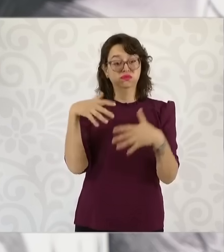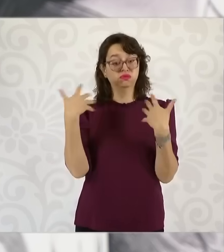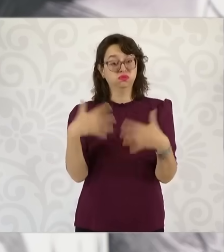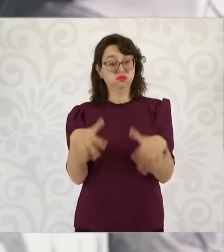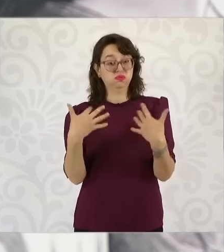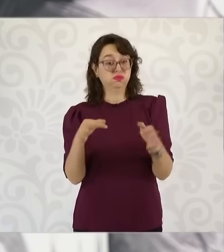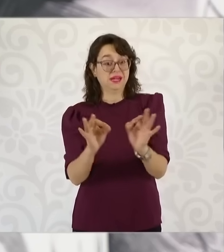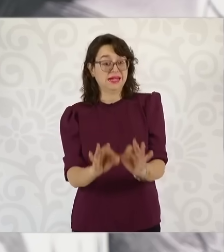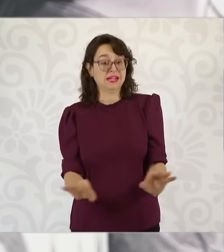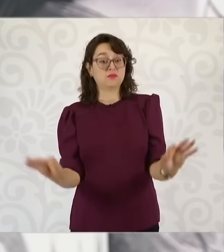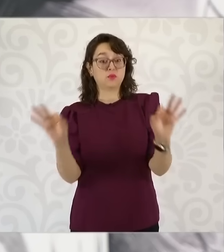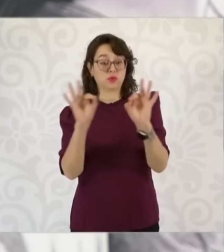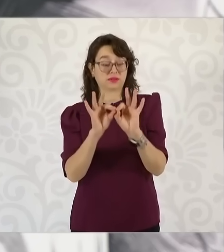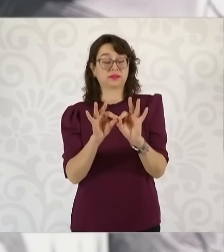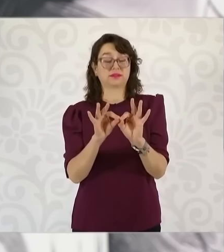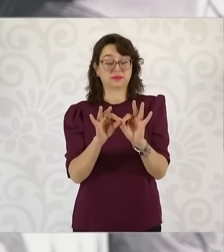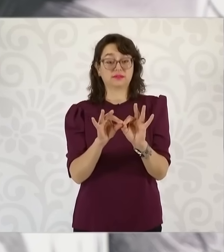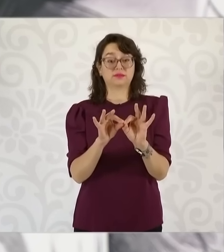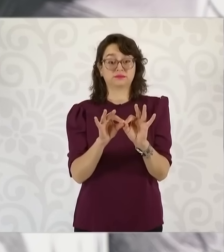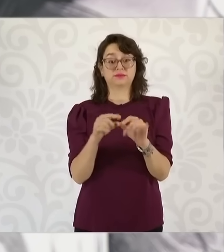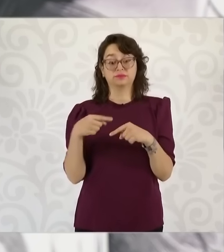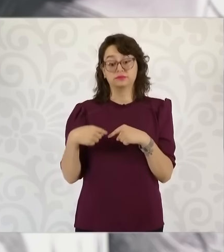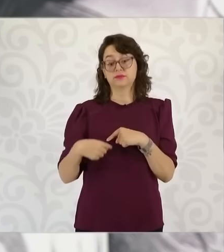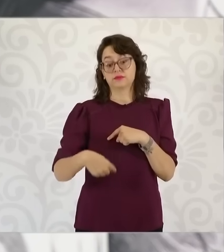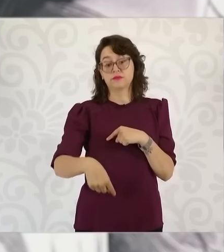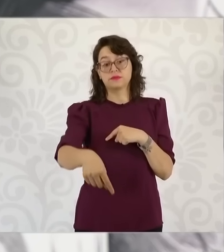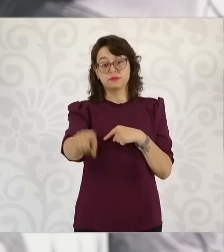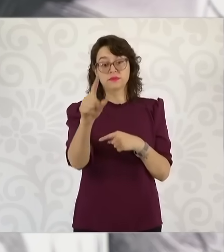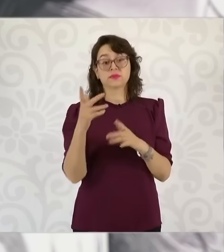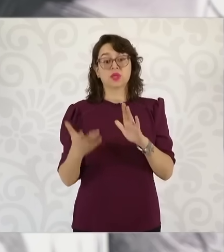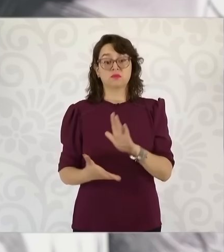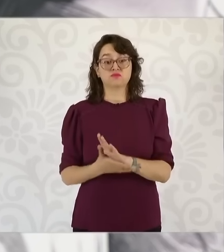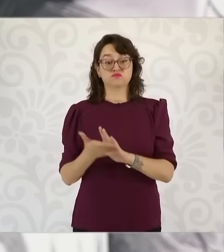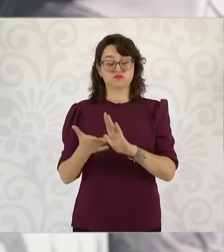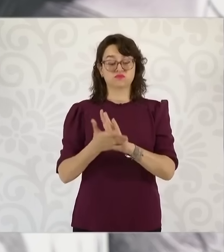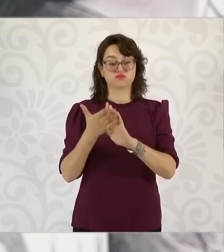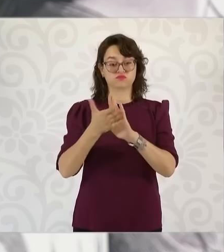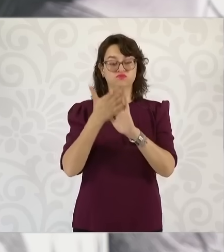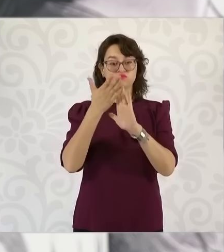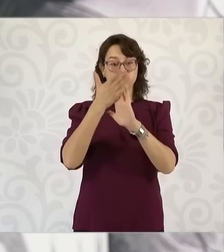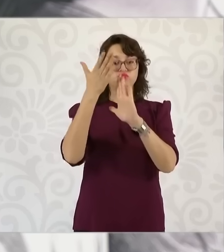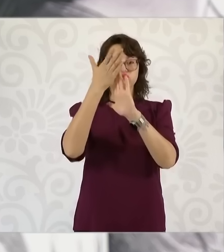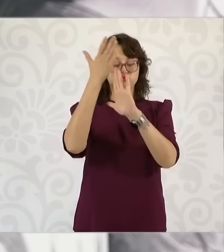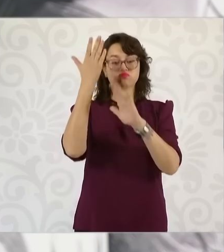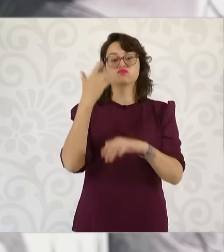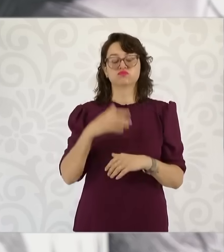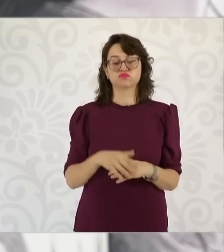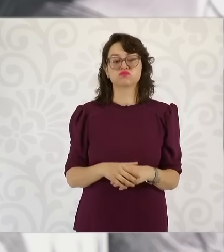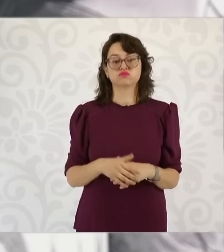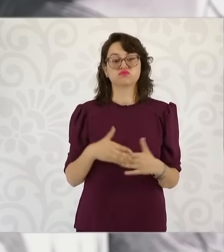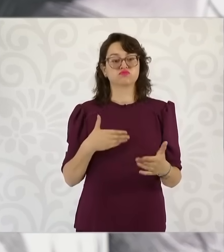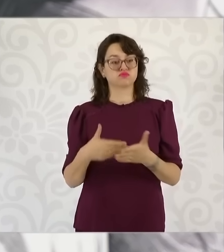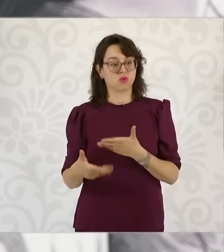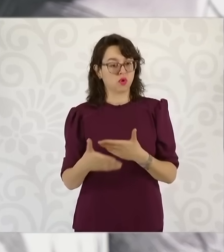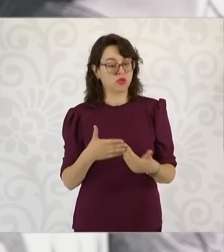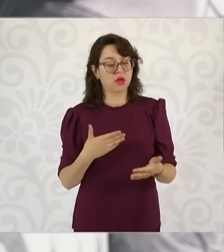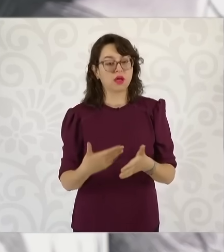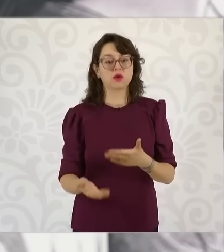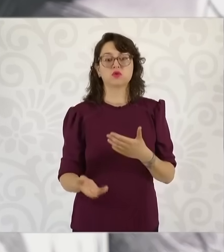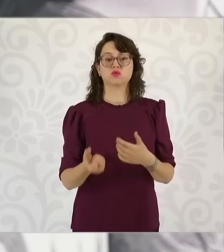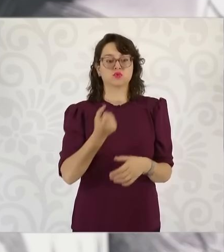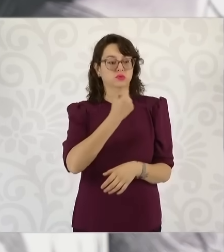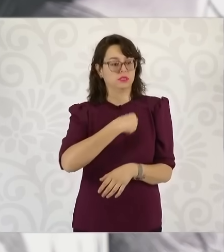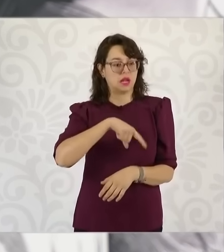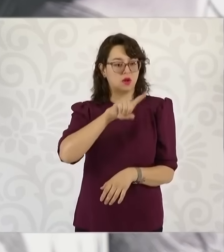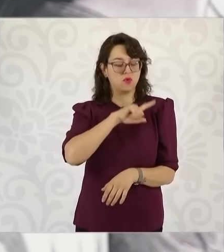de parte del ISSSTE en esta etapa de construcción de infraestructura moderna, de